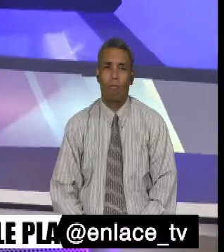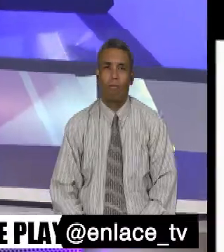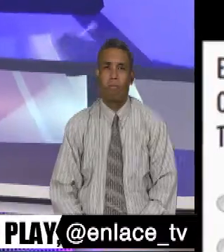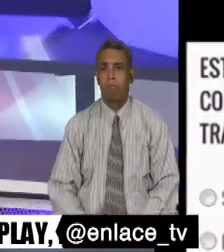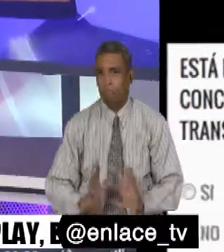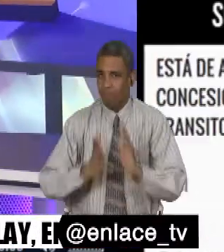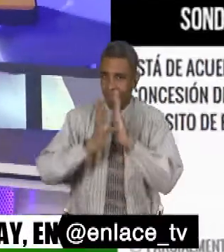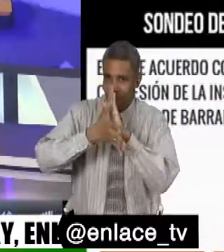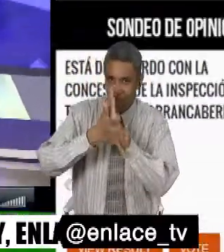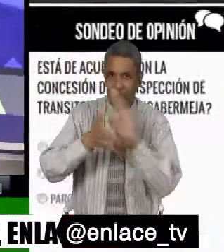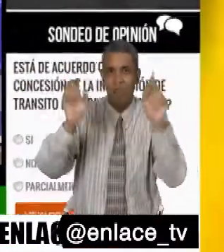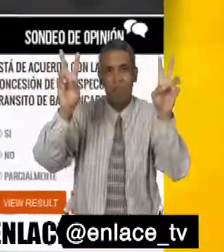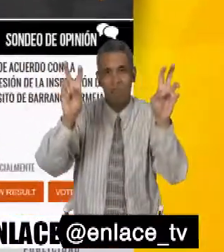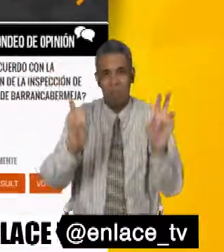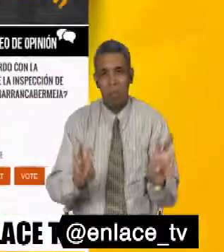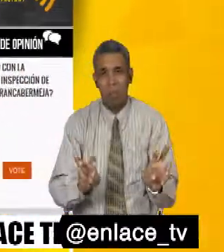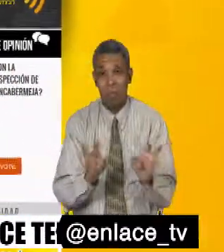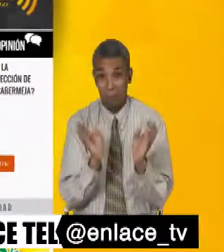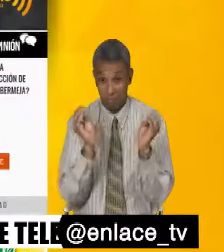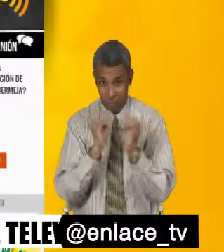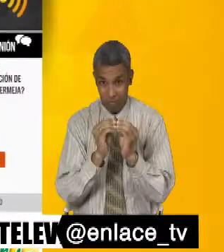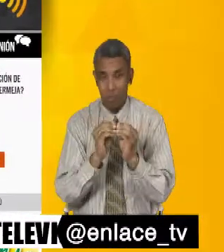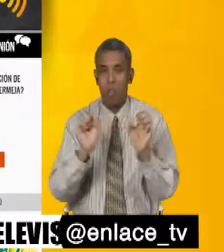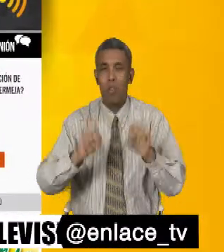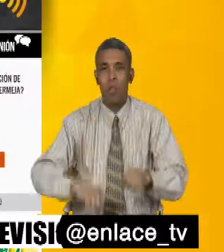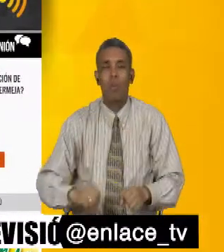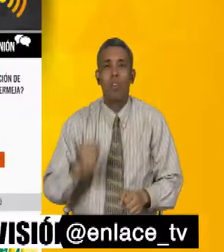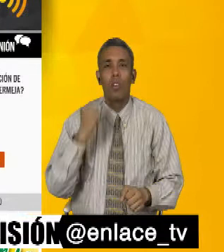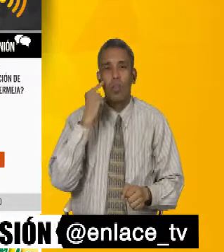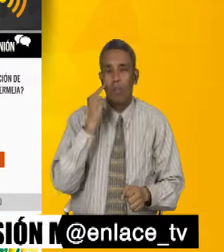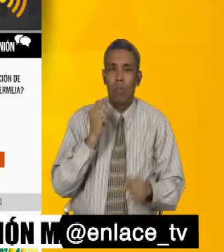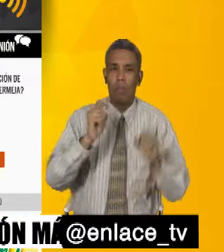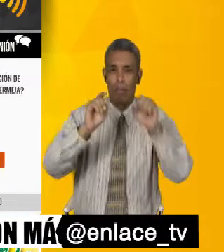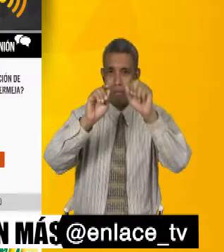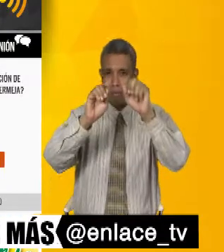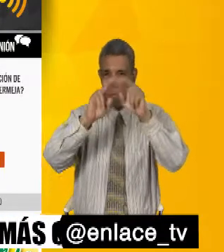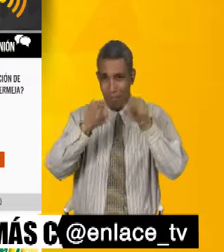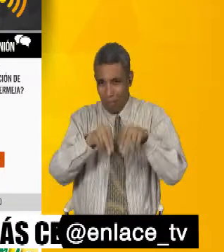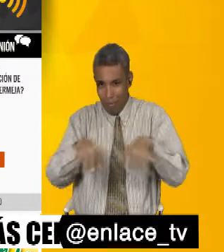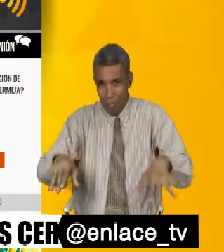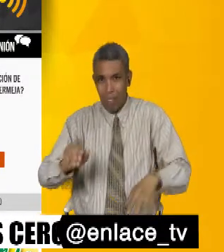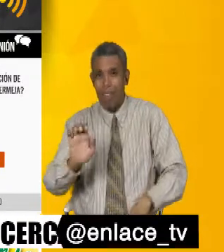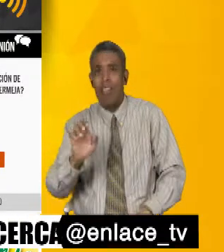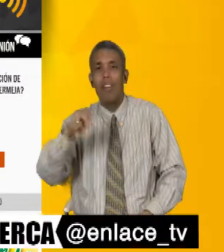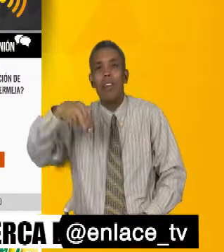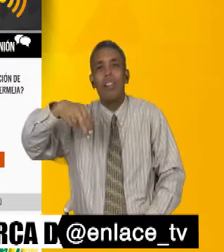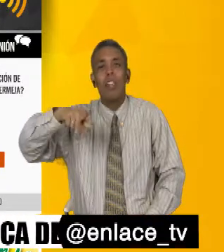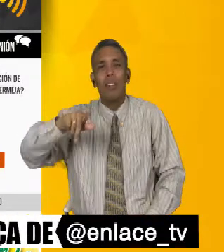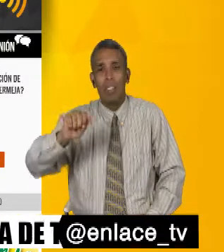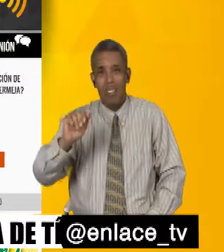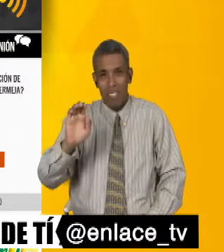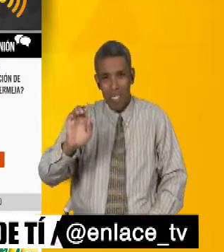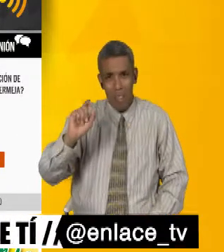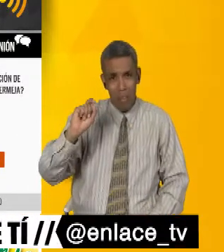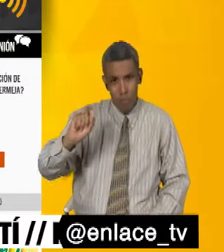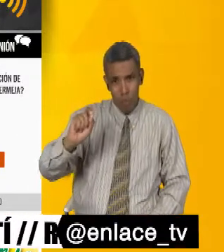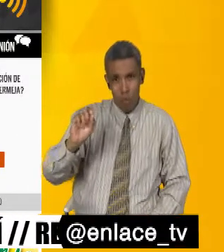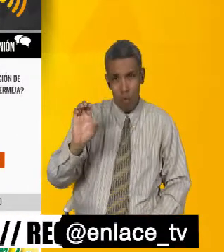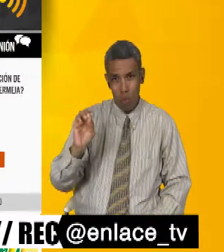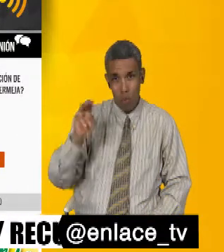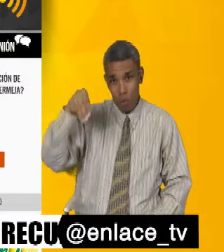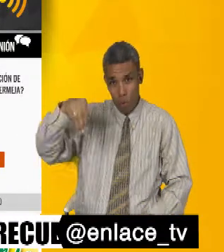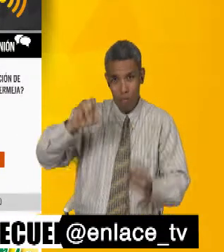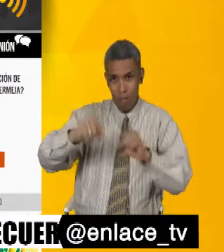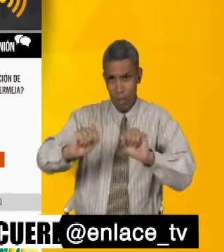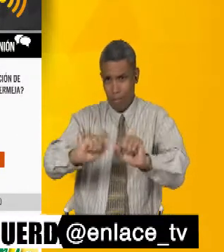ciudad y región esta y otras informaciones de enlace noticias usted las puede encontrar en nuestra página www punto en la cee